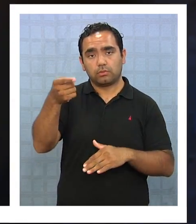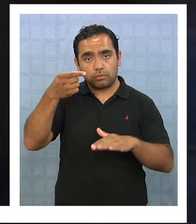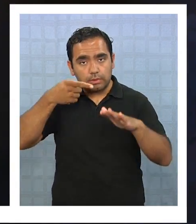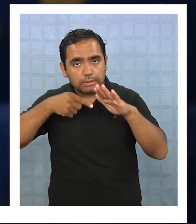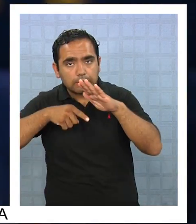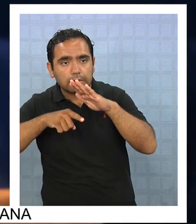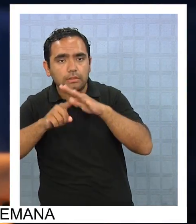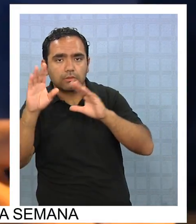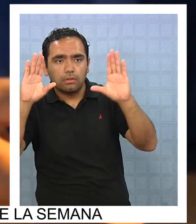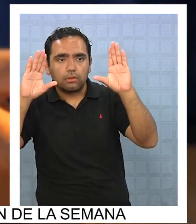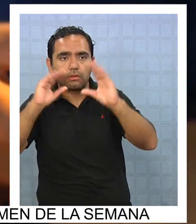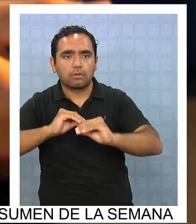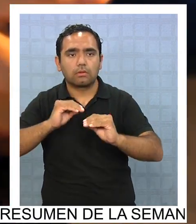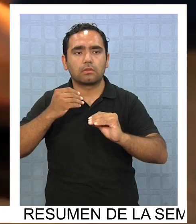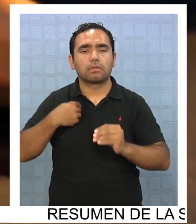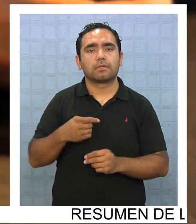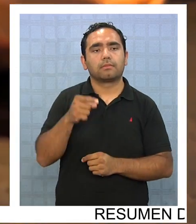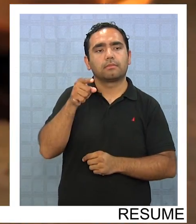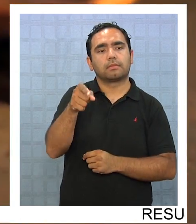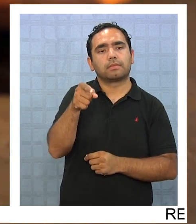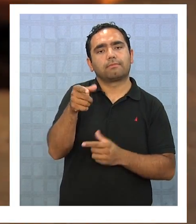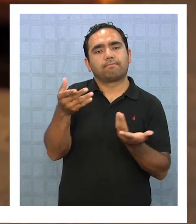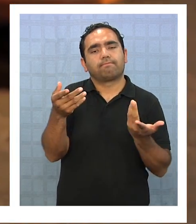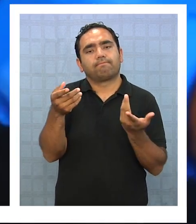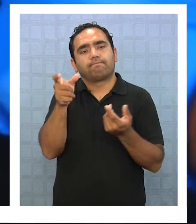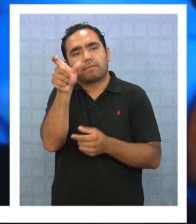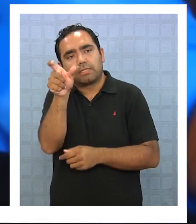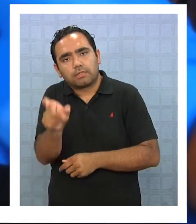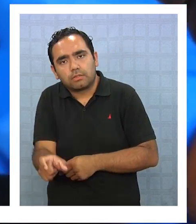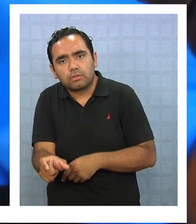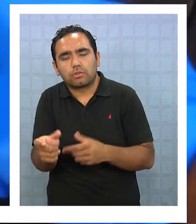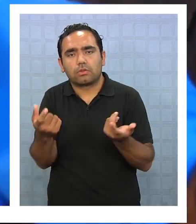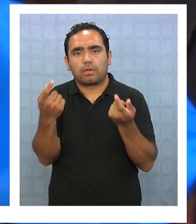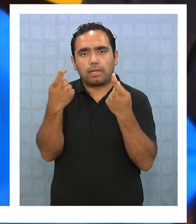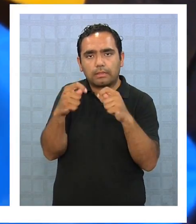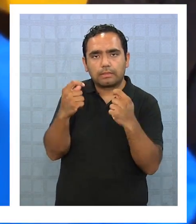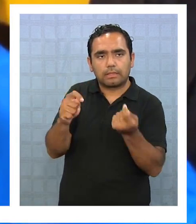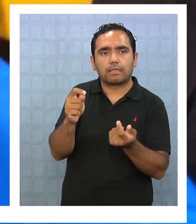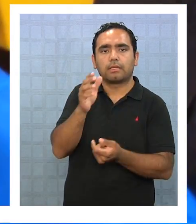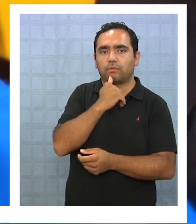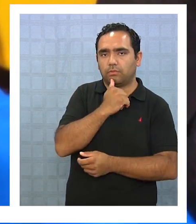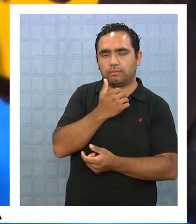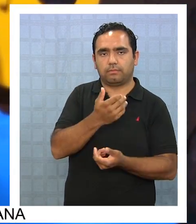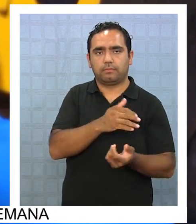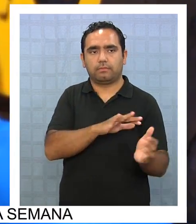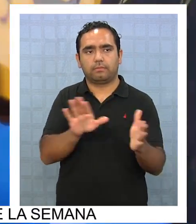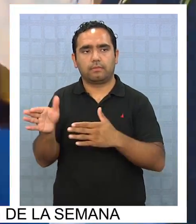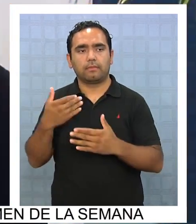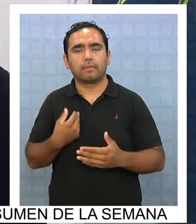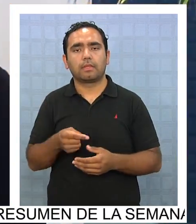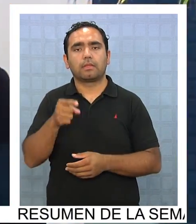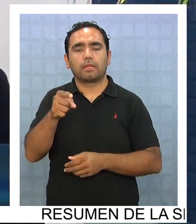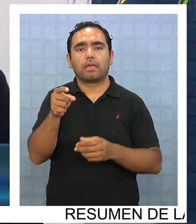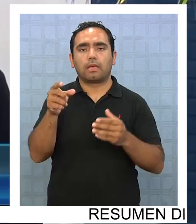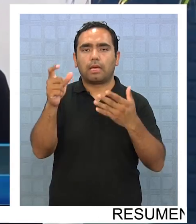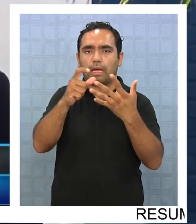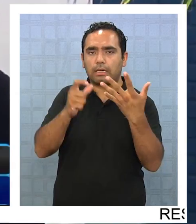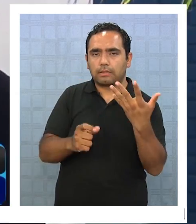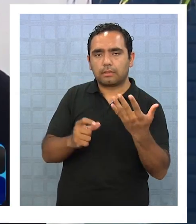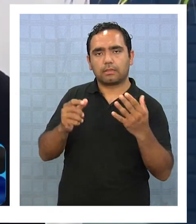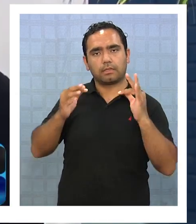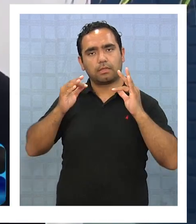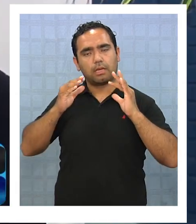clandestino, aunque no sea un caso de trata de personas, arista que también es investigadas. Las características